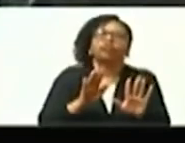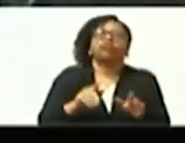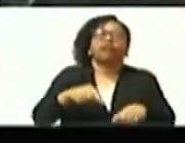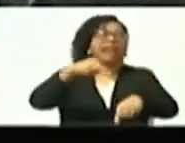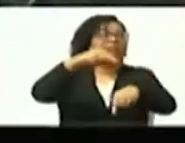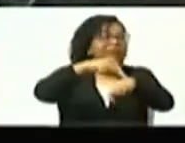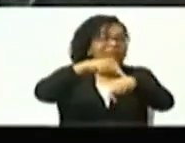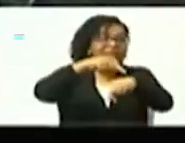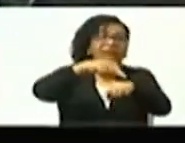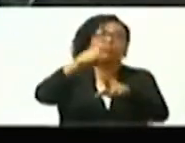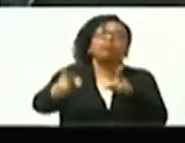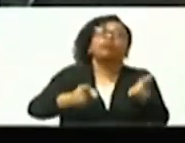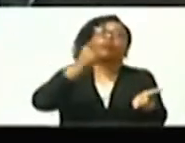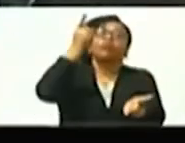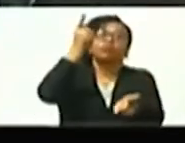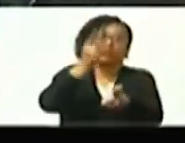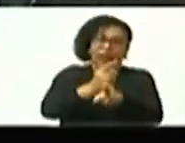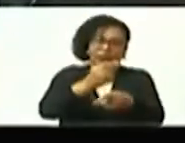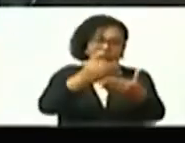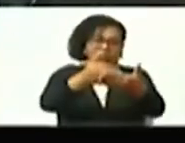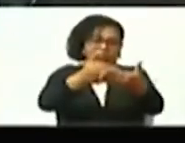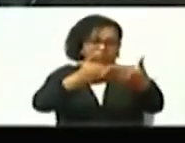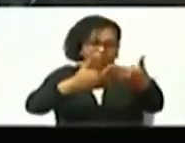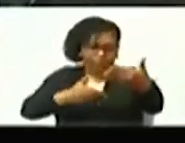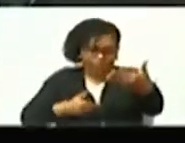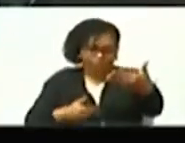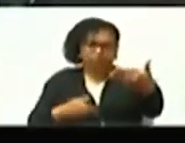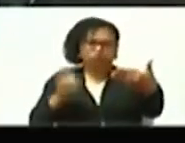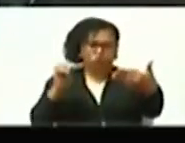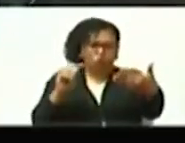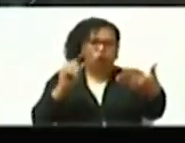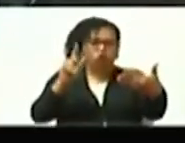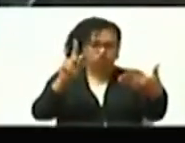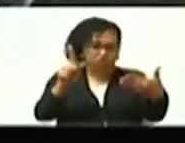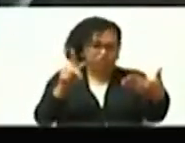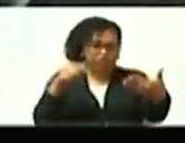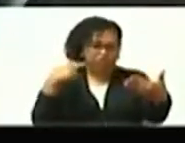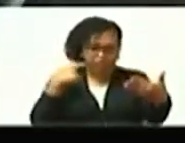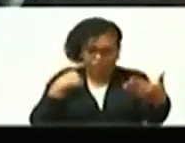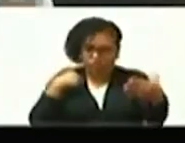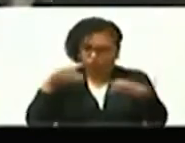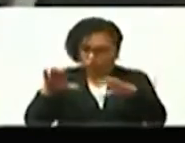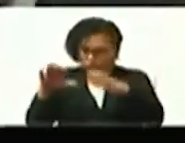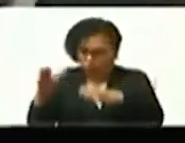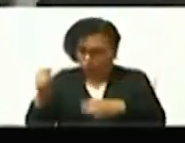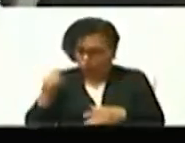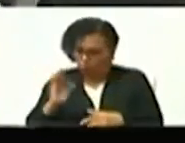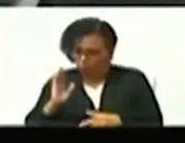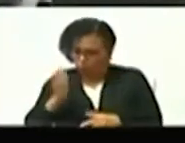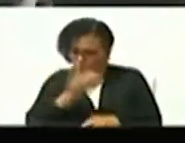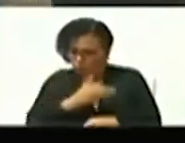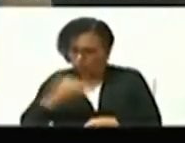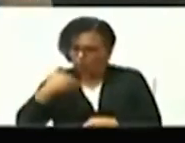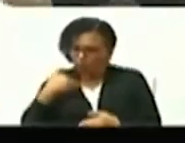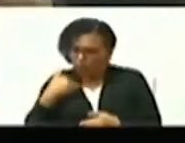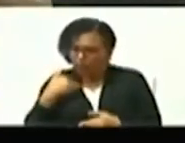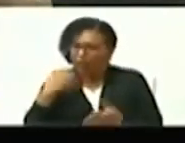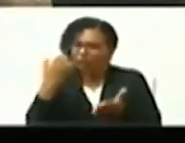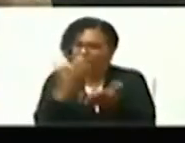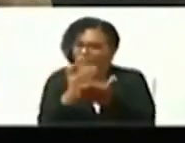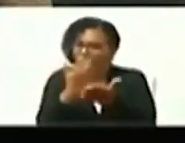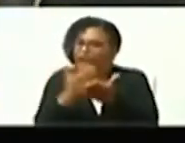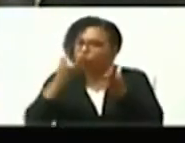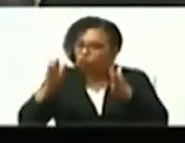requerido para nosotros poder decir, ok, nuestro bloque tiene un economista experto que nos asesora, que nosotros podemos consultar y que tenemos por lo